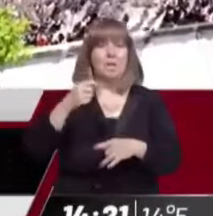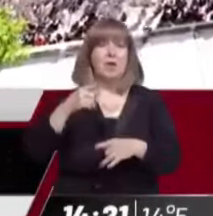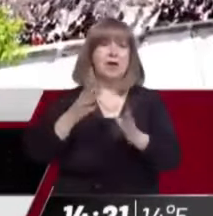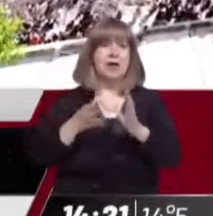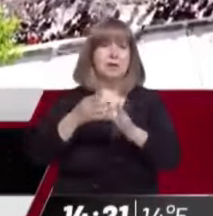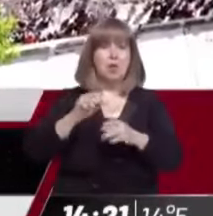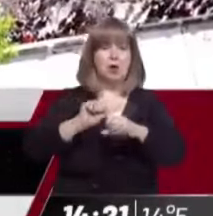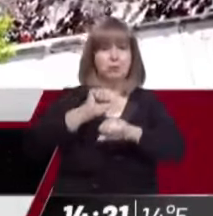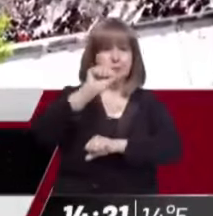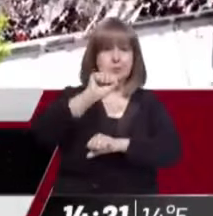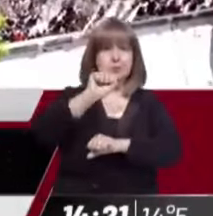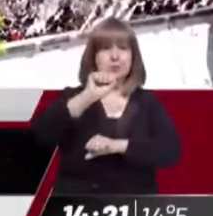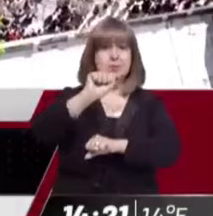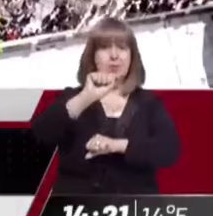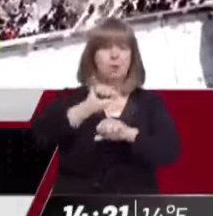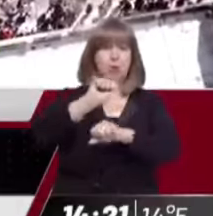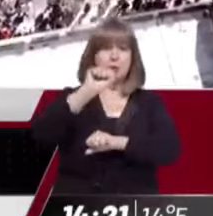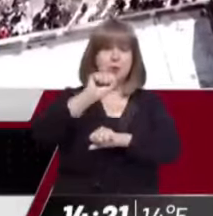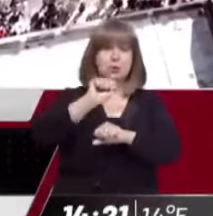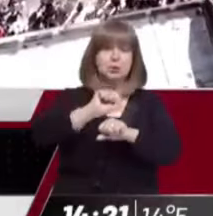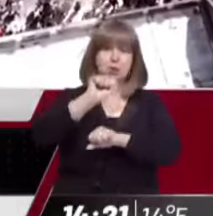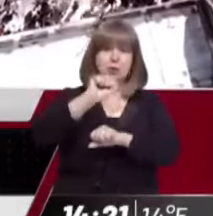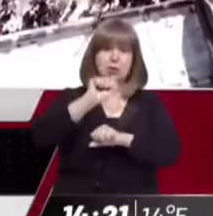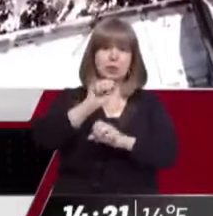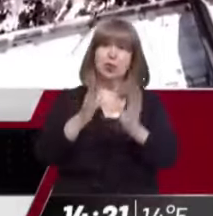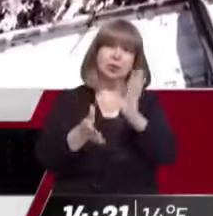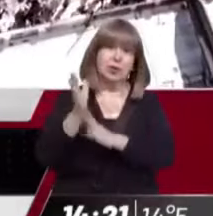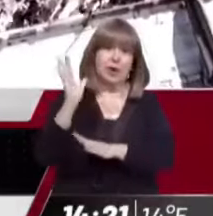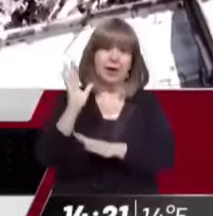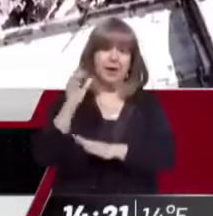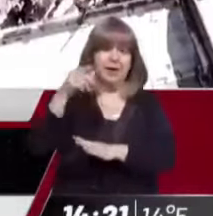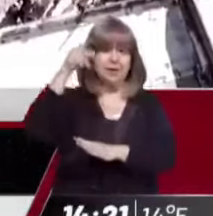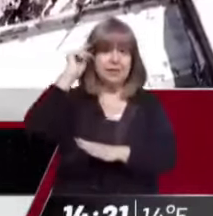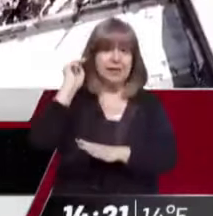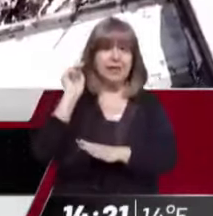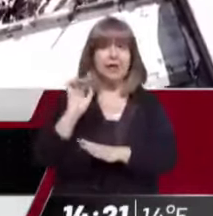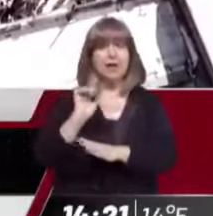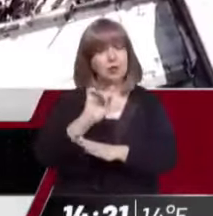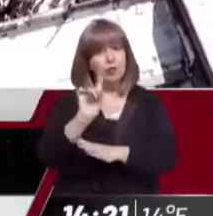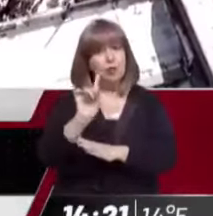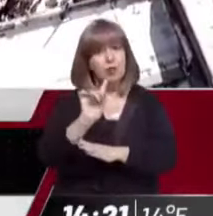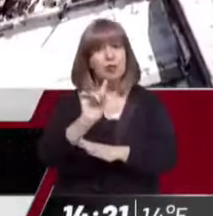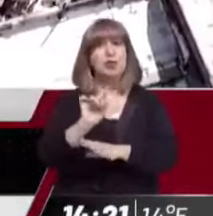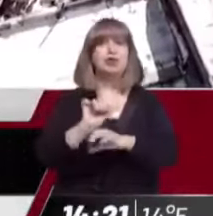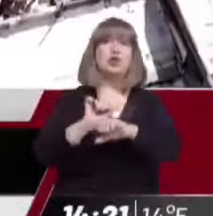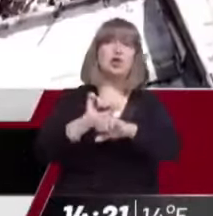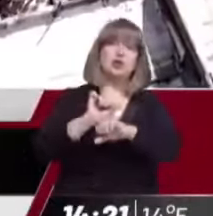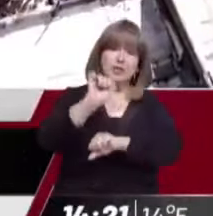derecho que mi país no me daba y por lo tanto quiero agradecerlo. Y creo que sí, yo creo que se le diría